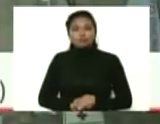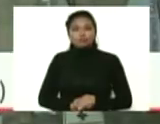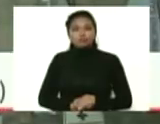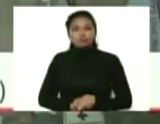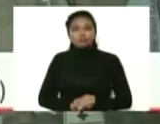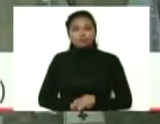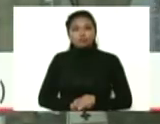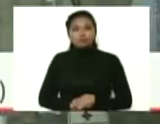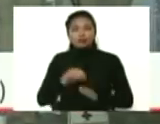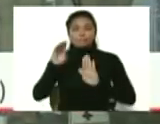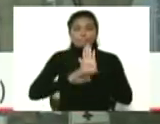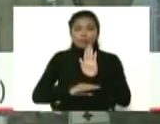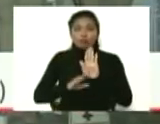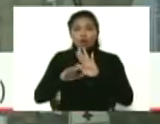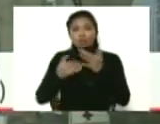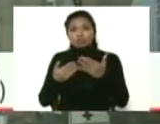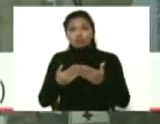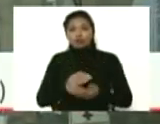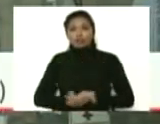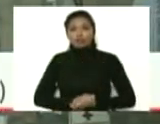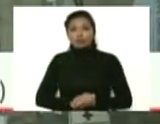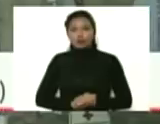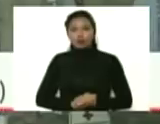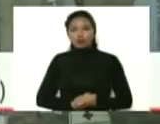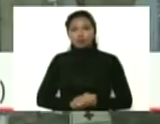combativa, pleno es la